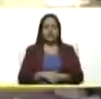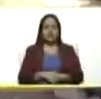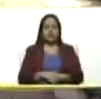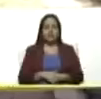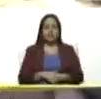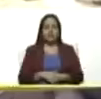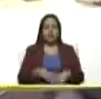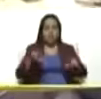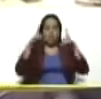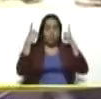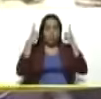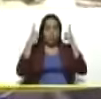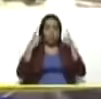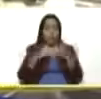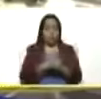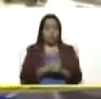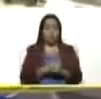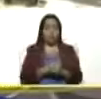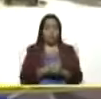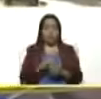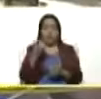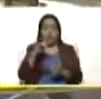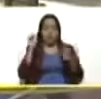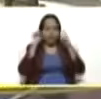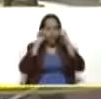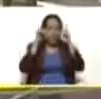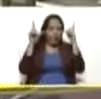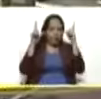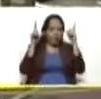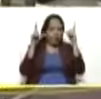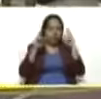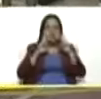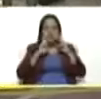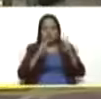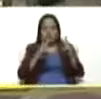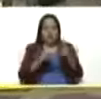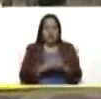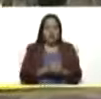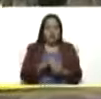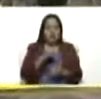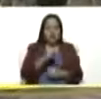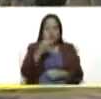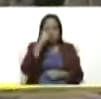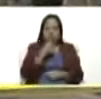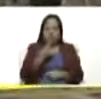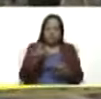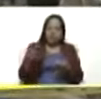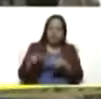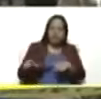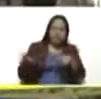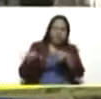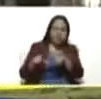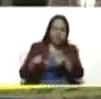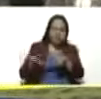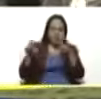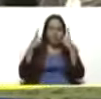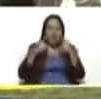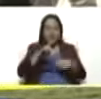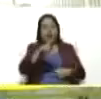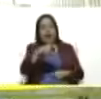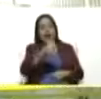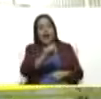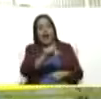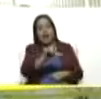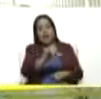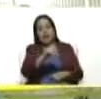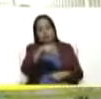La Guaira, que fue un batacazo increíble, bueno, se está perfilando. ¿Qué ahí? ¿Qué parte de La Guaira? ¿Galipán?